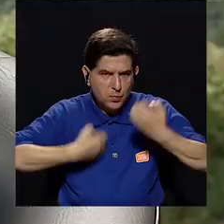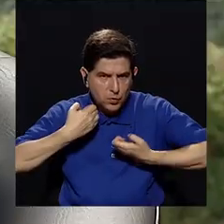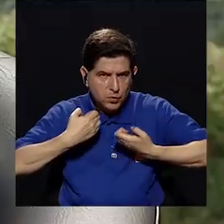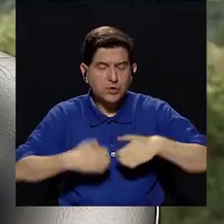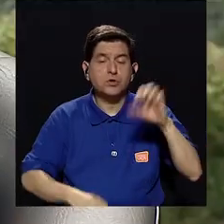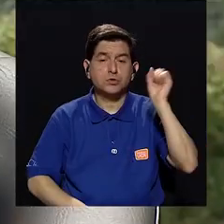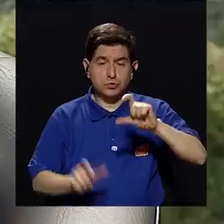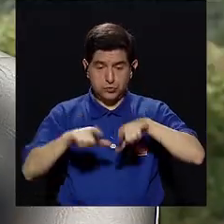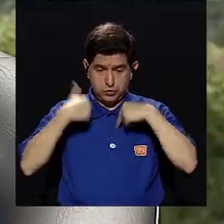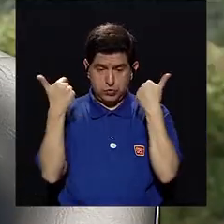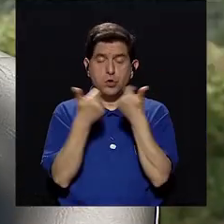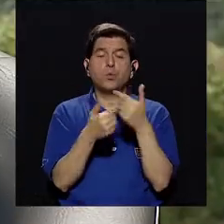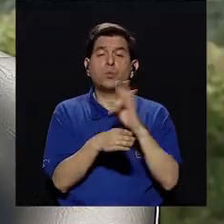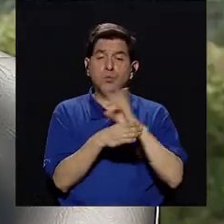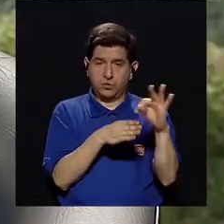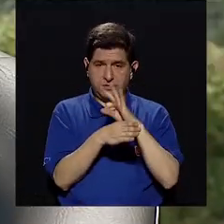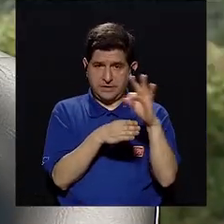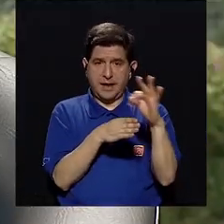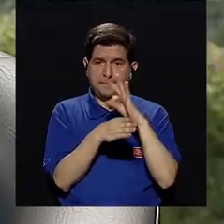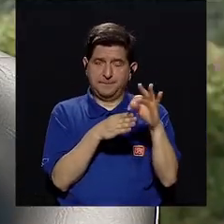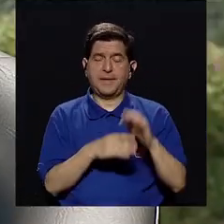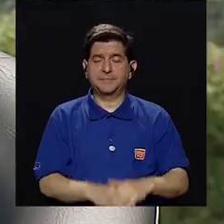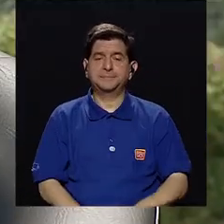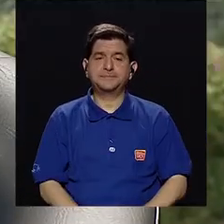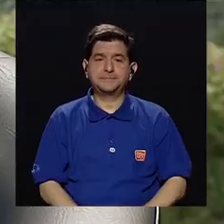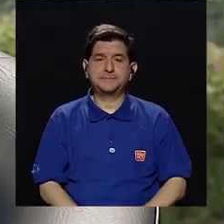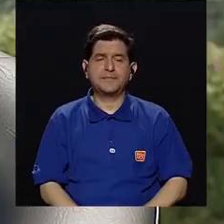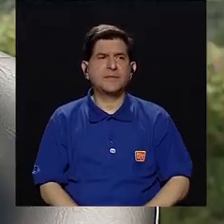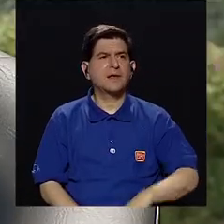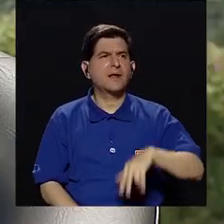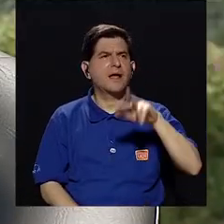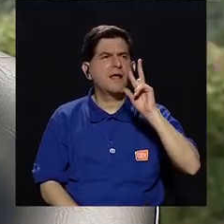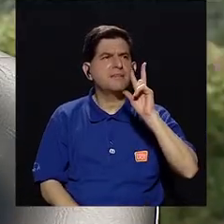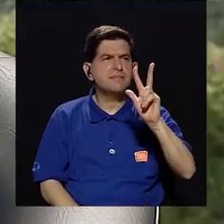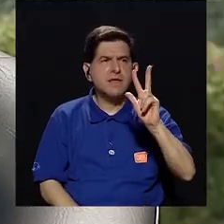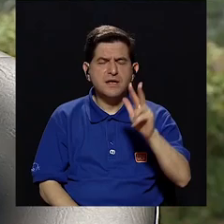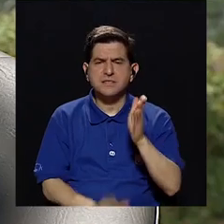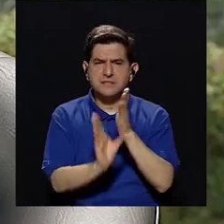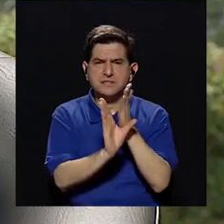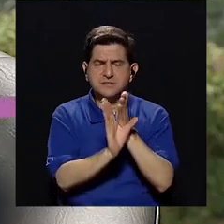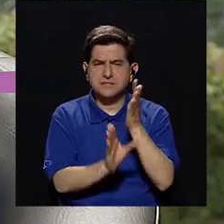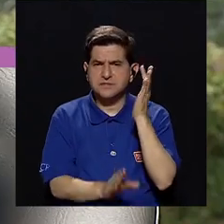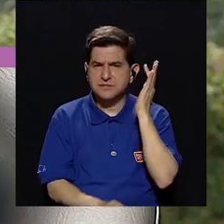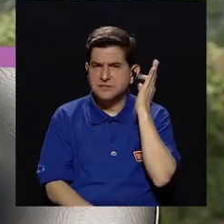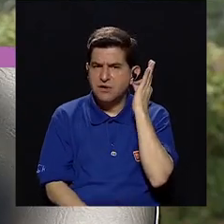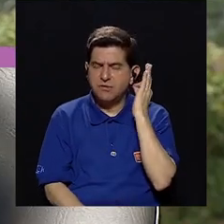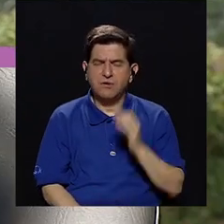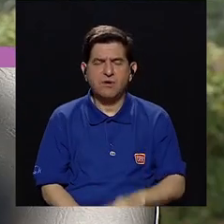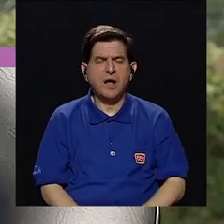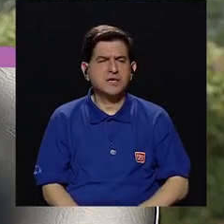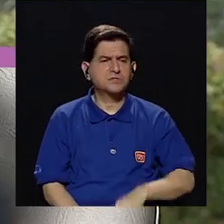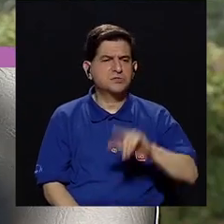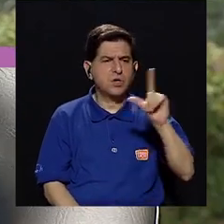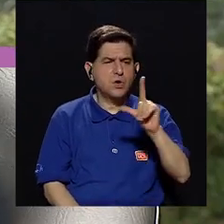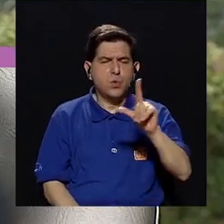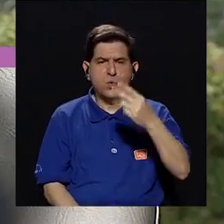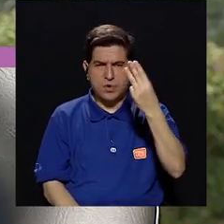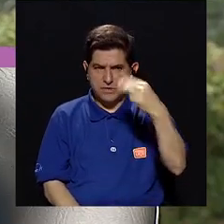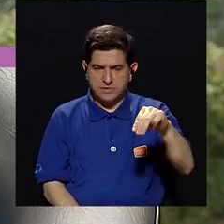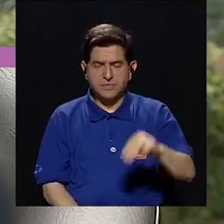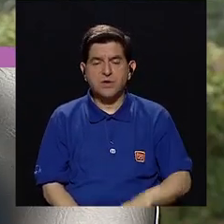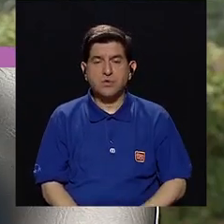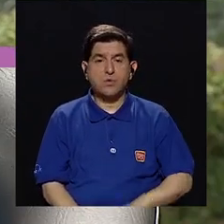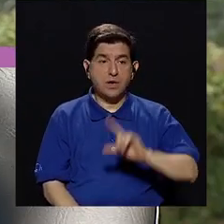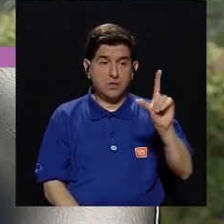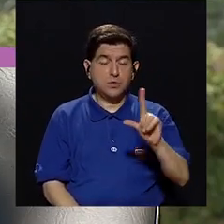tenemos un grupo de terapia hay tres psicólogas lunes y miércoles miércoles hay un